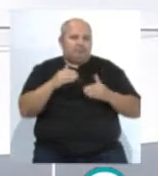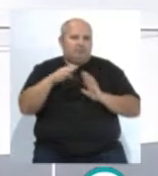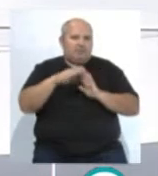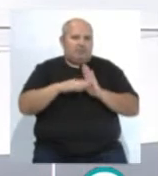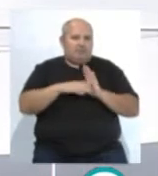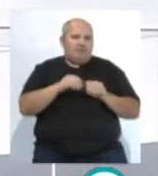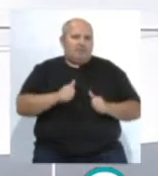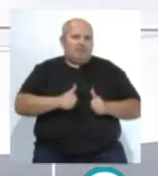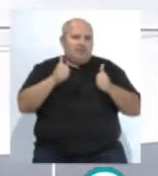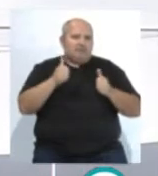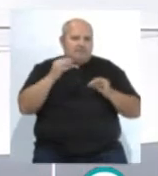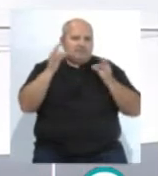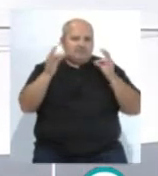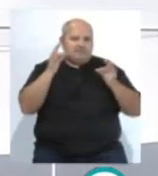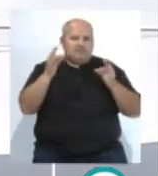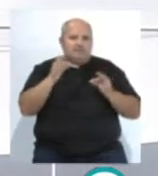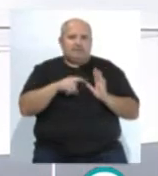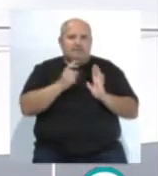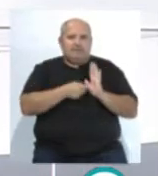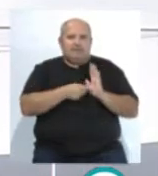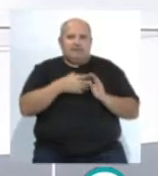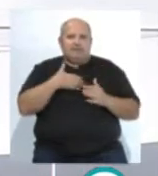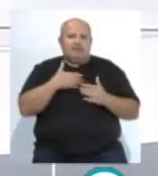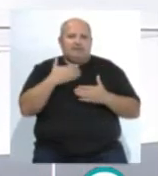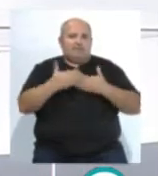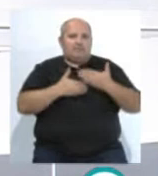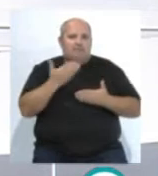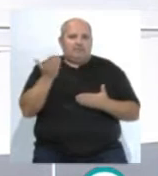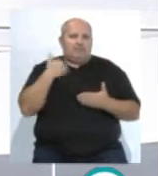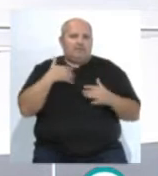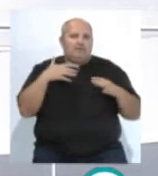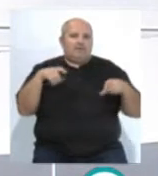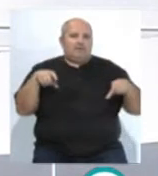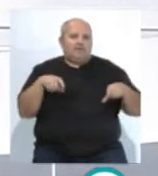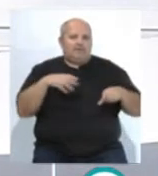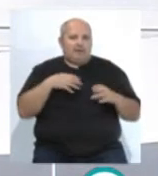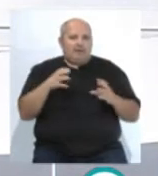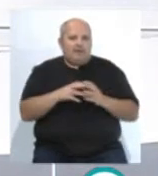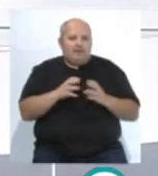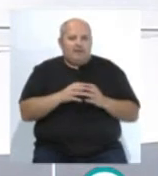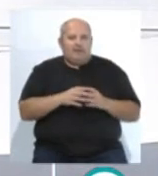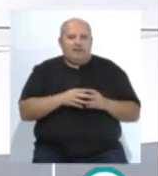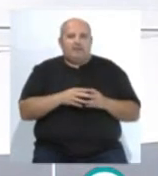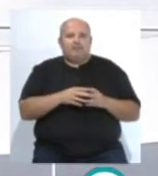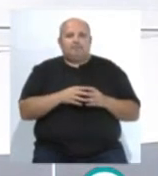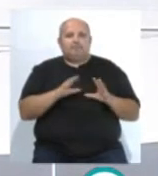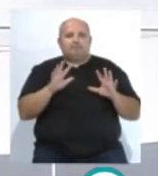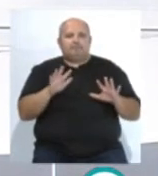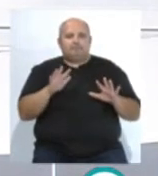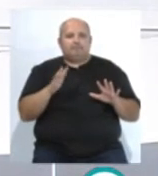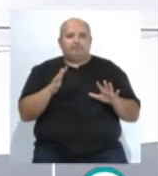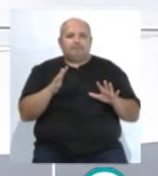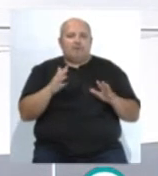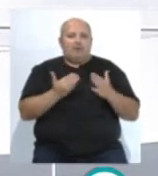ya hablaremos con mayor detenimiento de todo lo que se desarrolló ayer en el nuevo Estadio de los Cármenes de Granada. Pero,